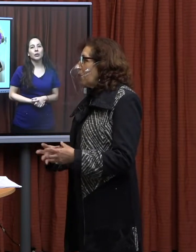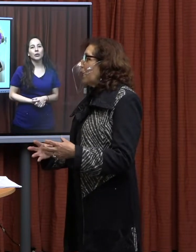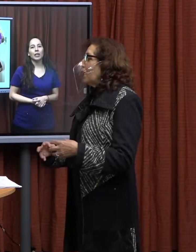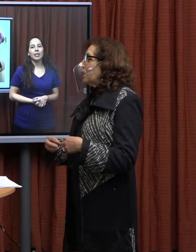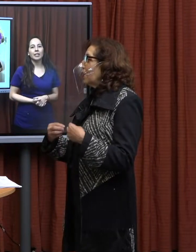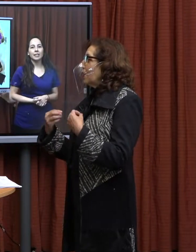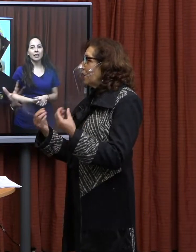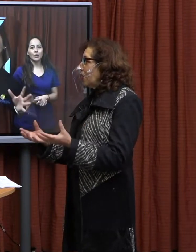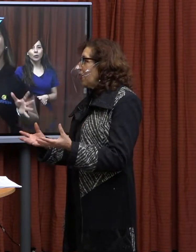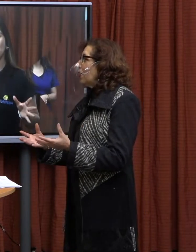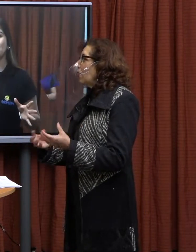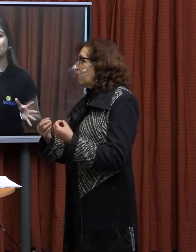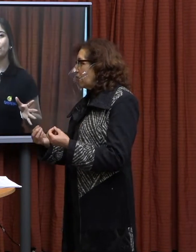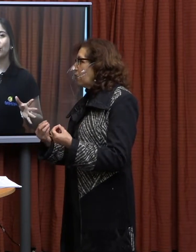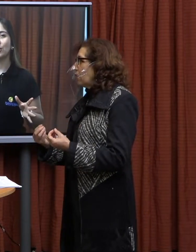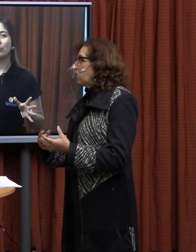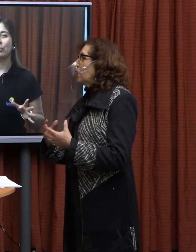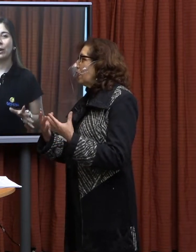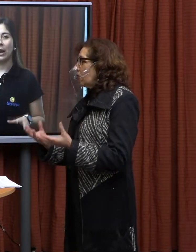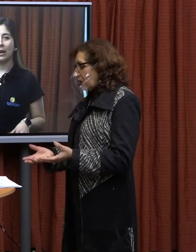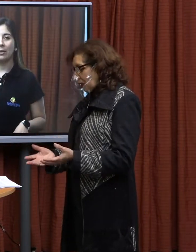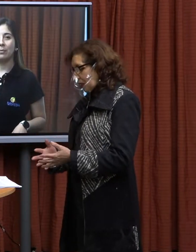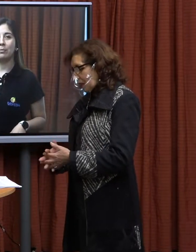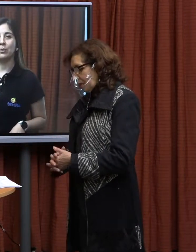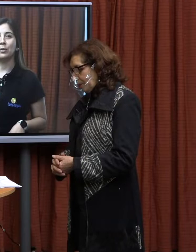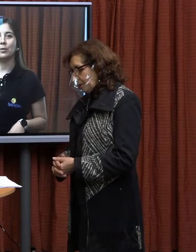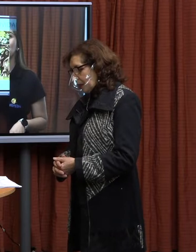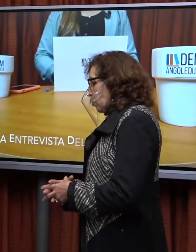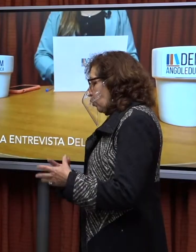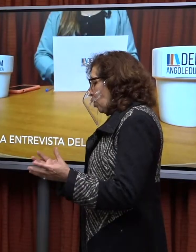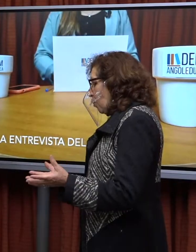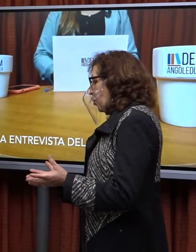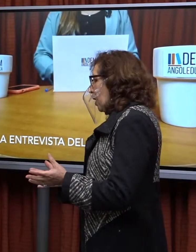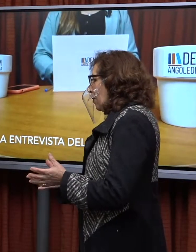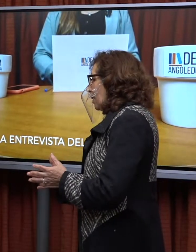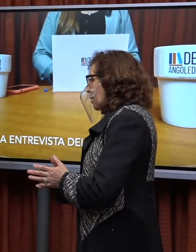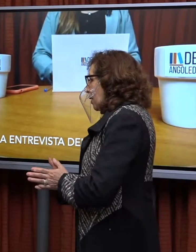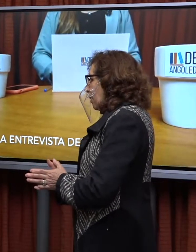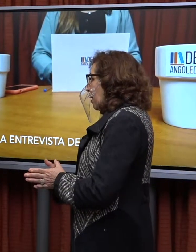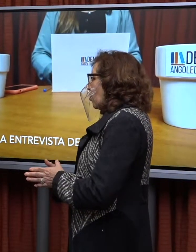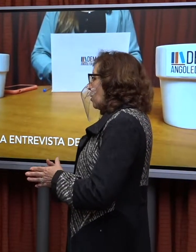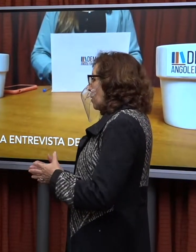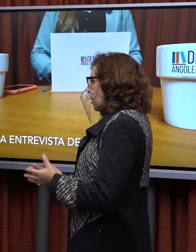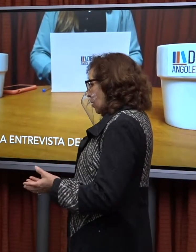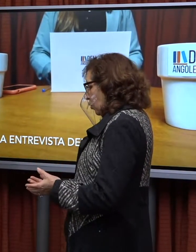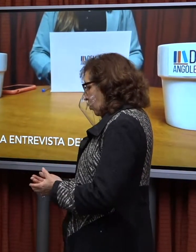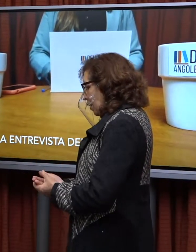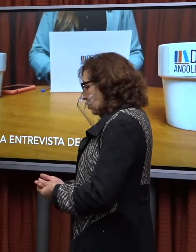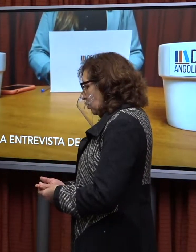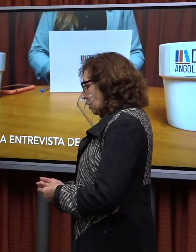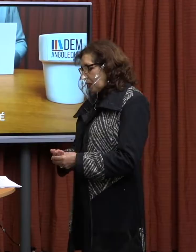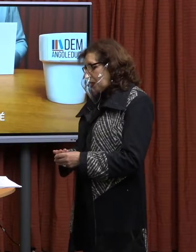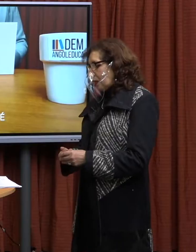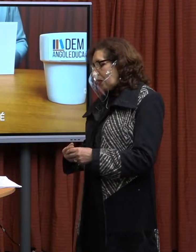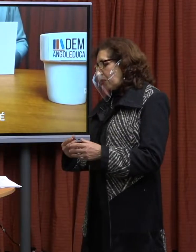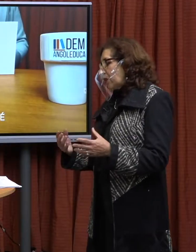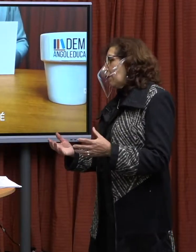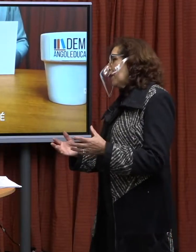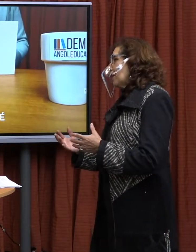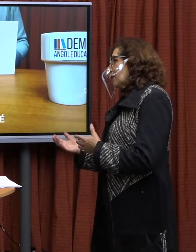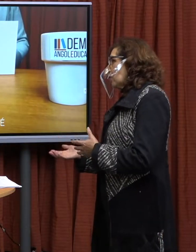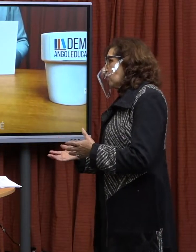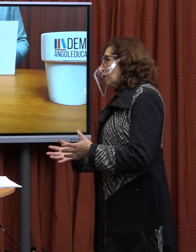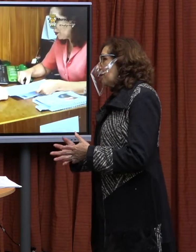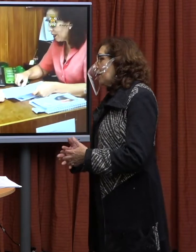gestiona para hacer entrega de los beneficios que ellos requieren. Otro de los programas que se trabaja con el Ministerio de Educación es el